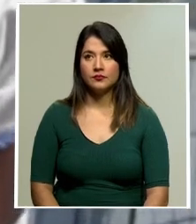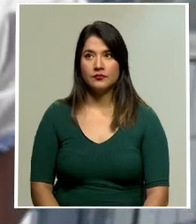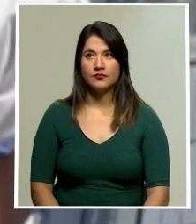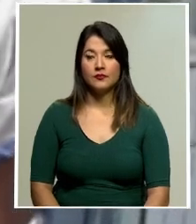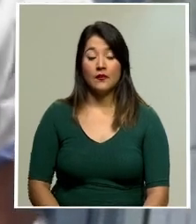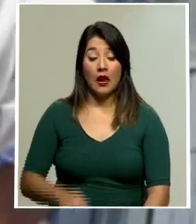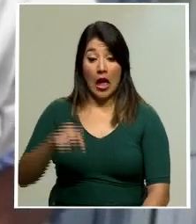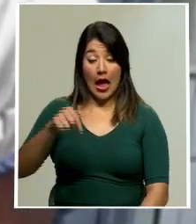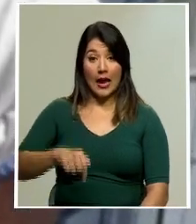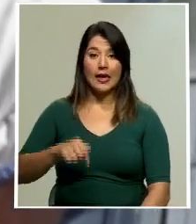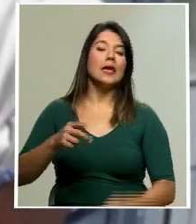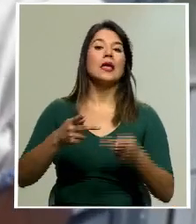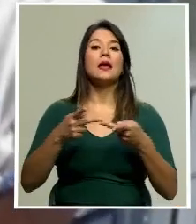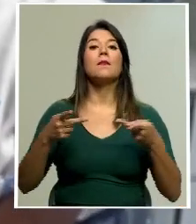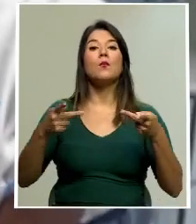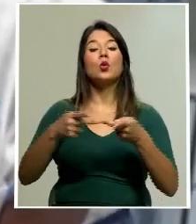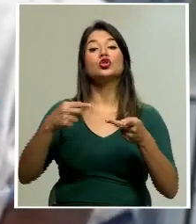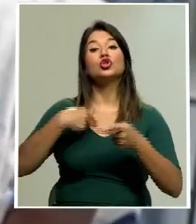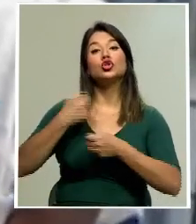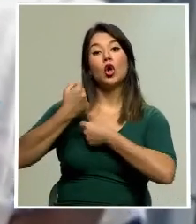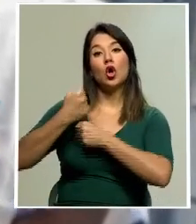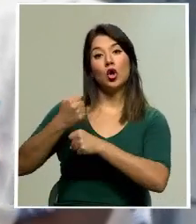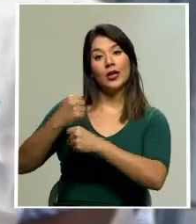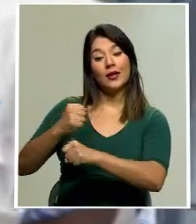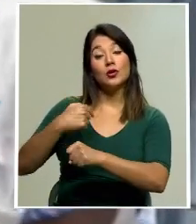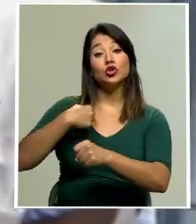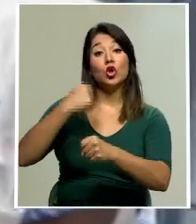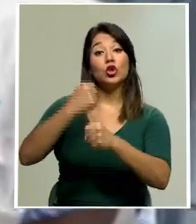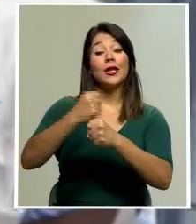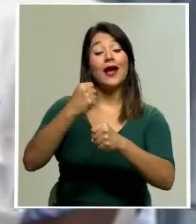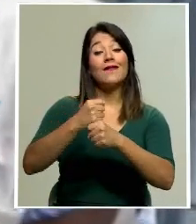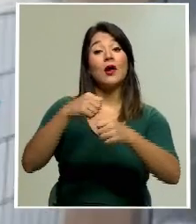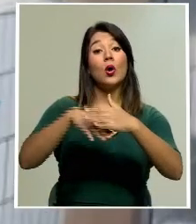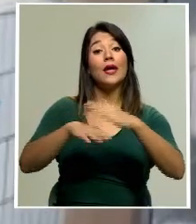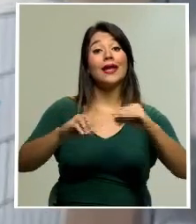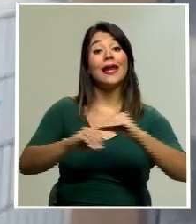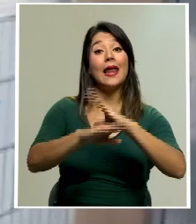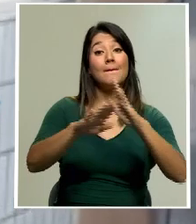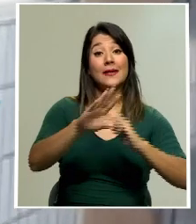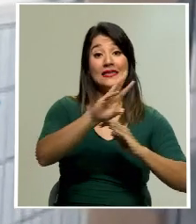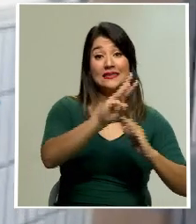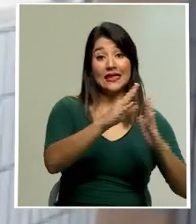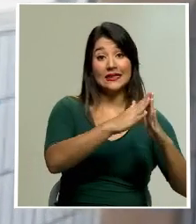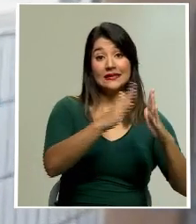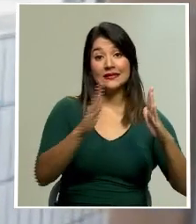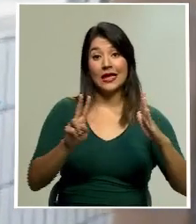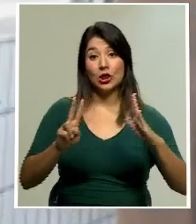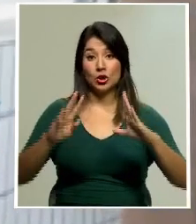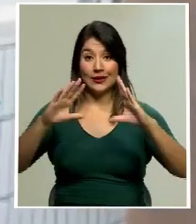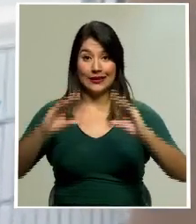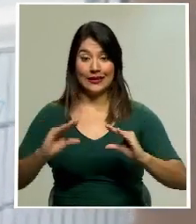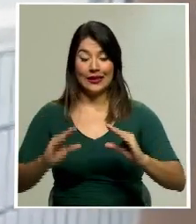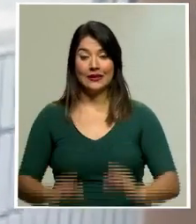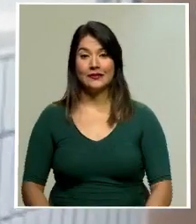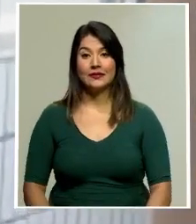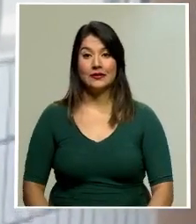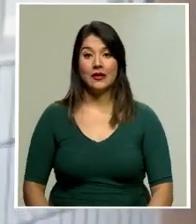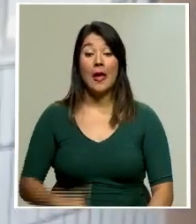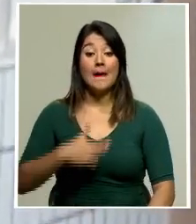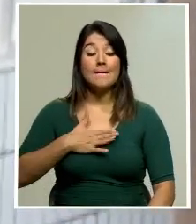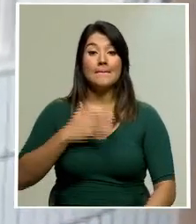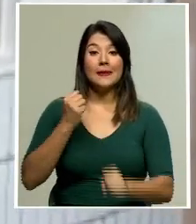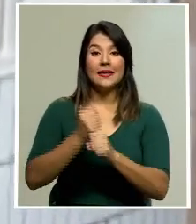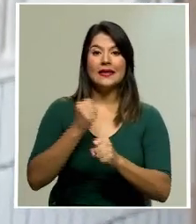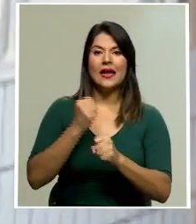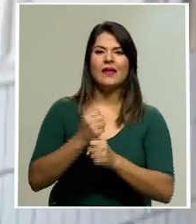Puesto en el COVID es de miscelánea y estoy en el turno de la mañana de 6 a 2 de la tarde. Aquí mis labores